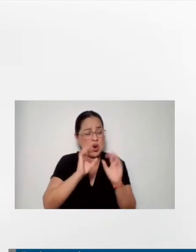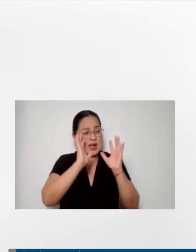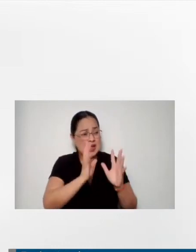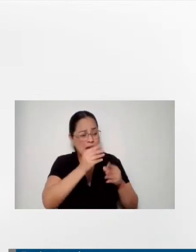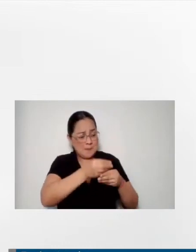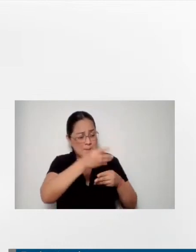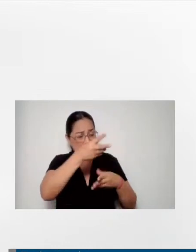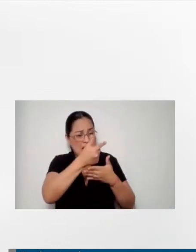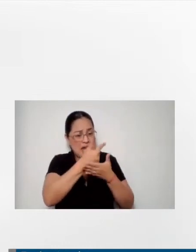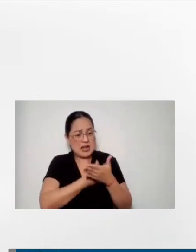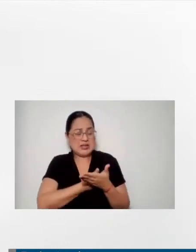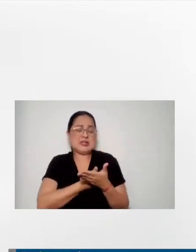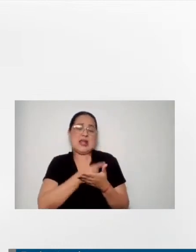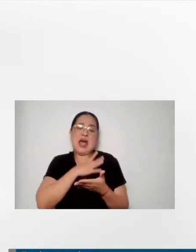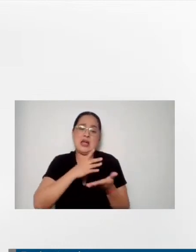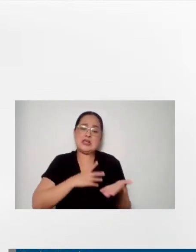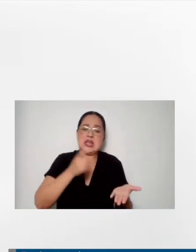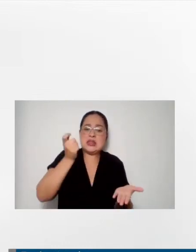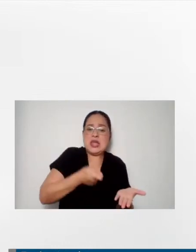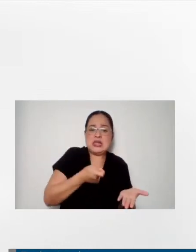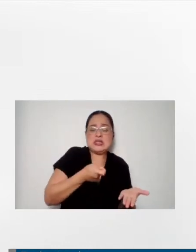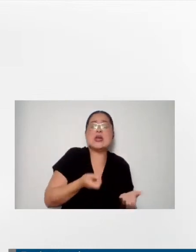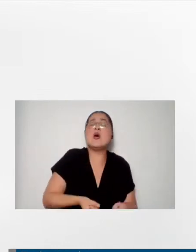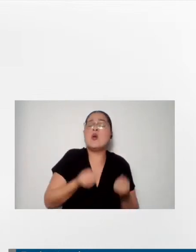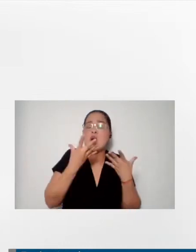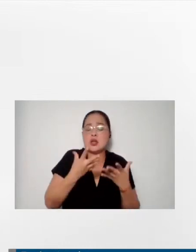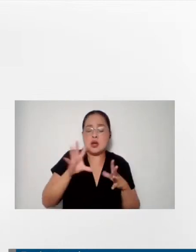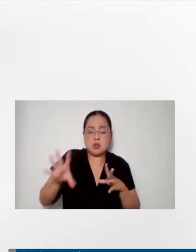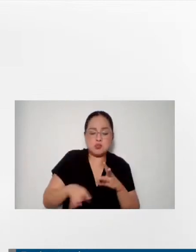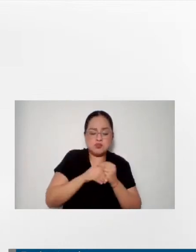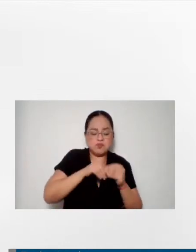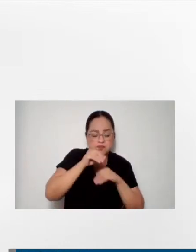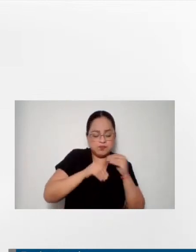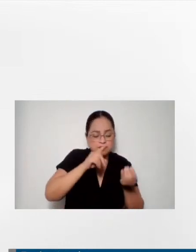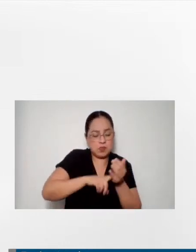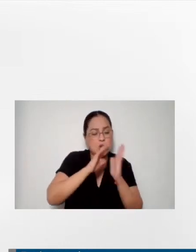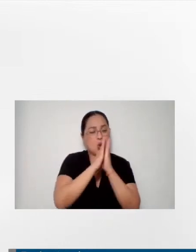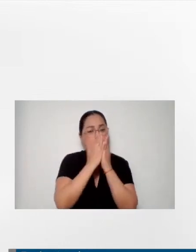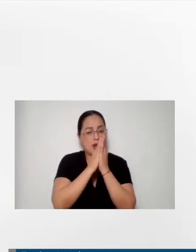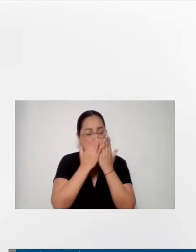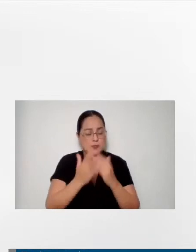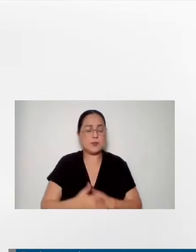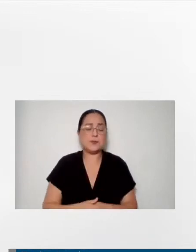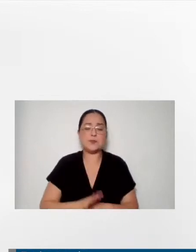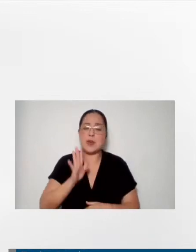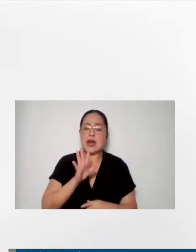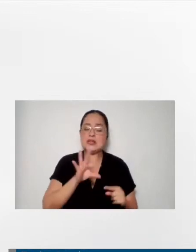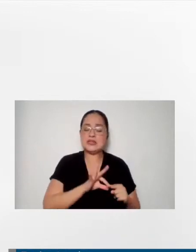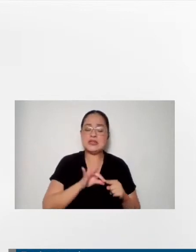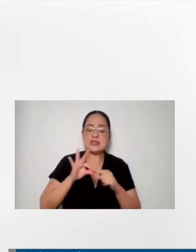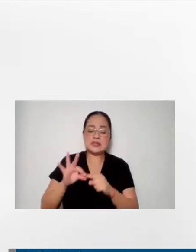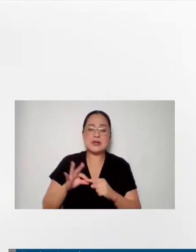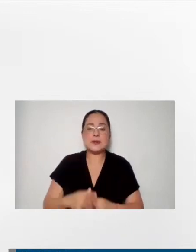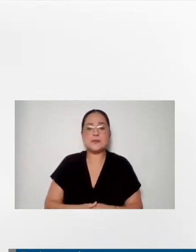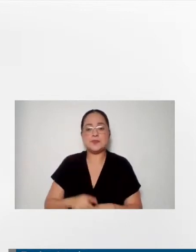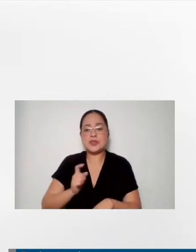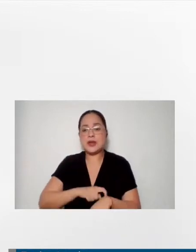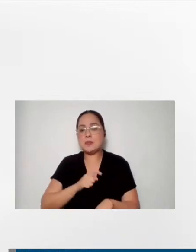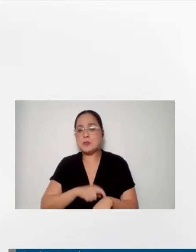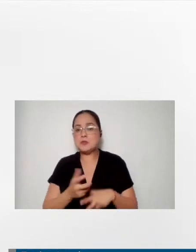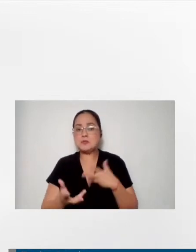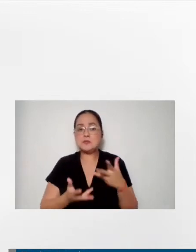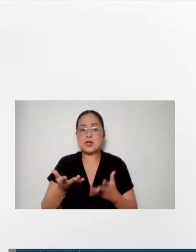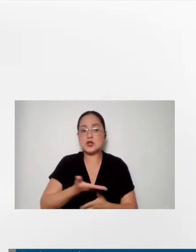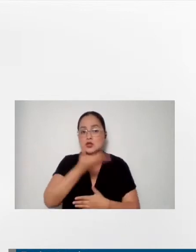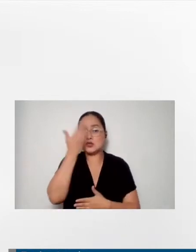buscador las 7,000 sentencias, creo que nos decías, ¿no, Gaby? Y bueno, no sé cómo voy de tiempo, Gaby, es que no